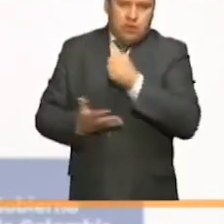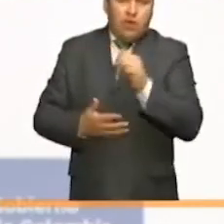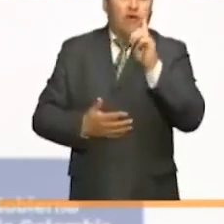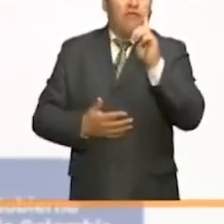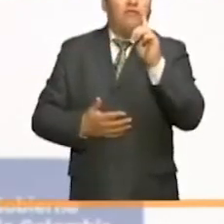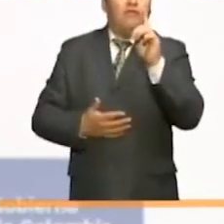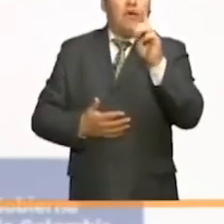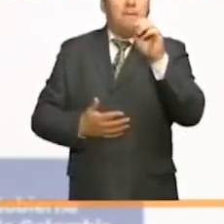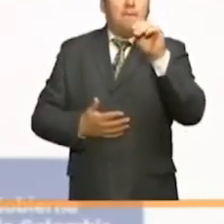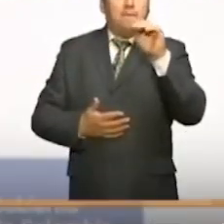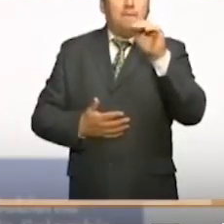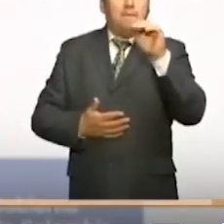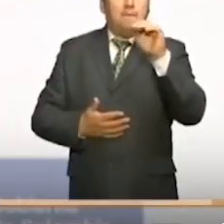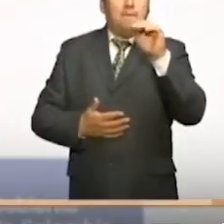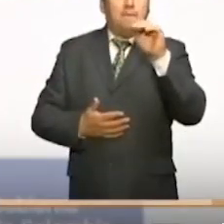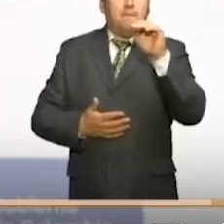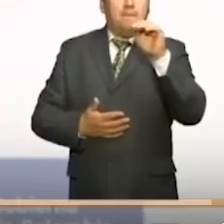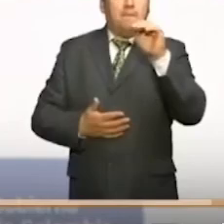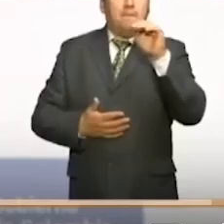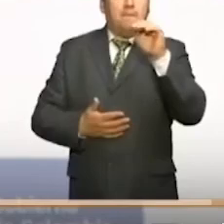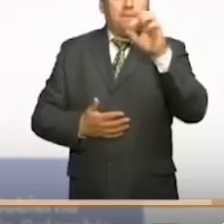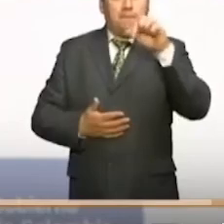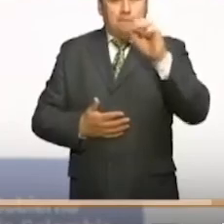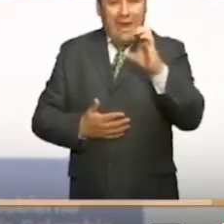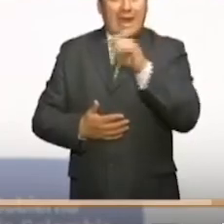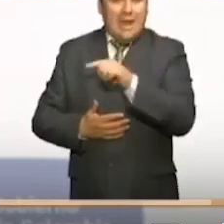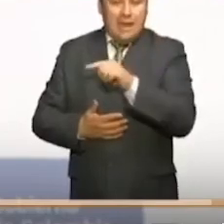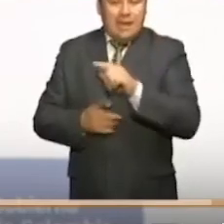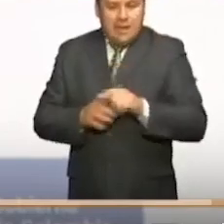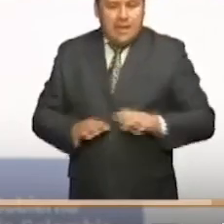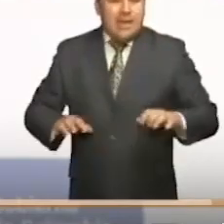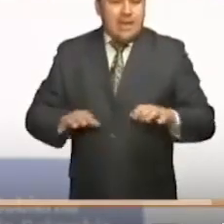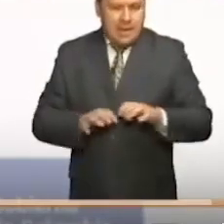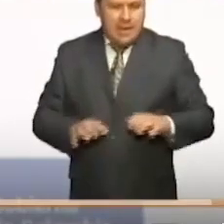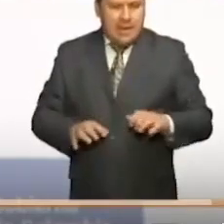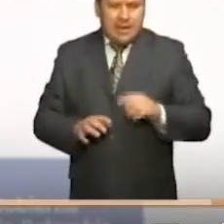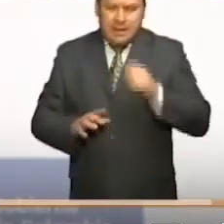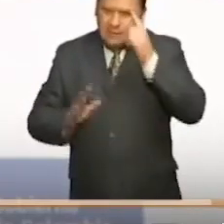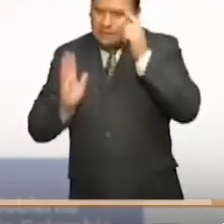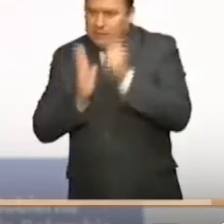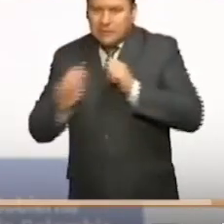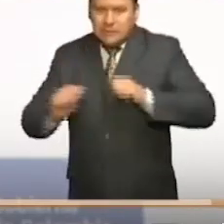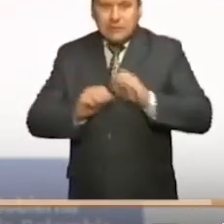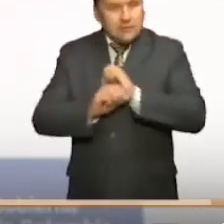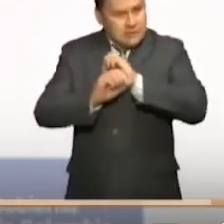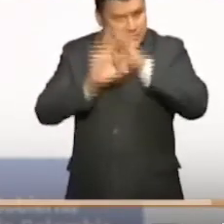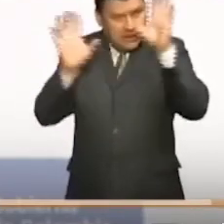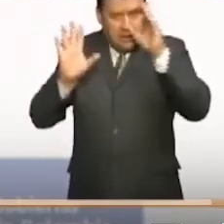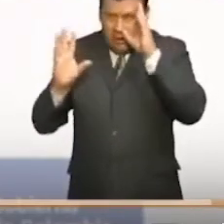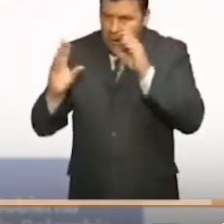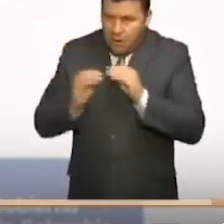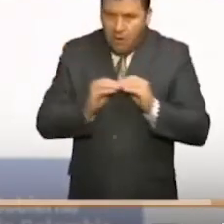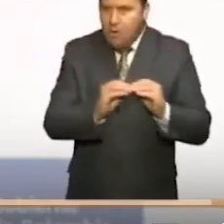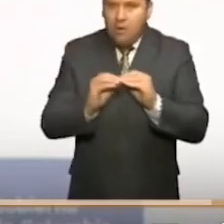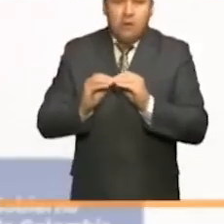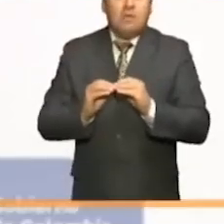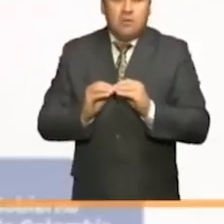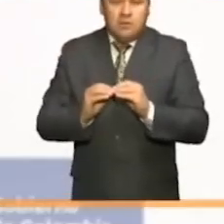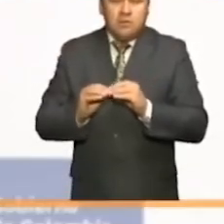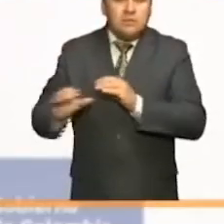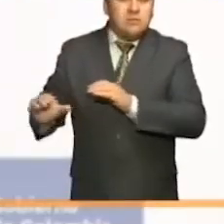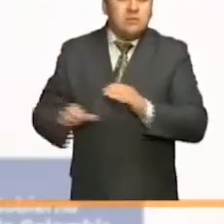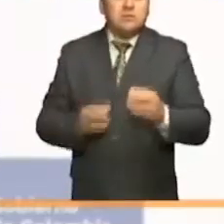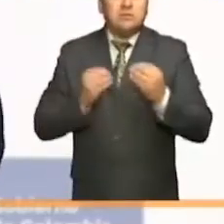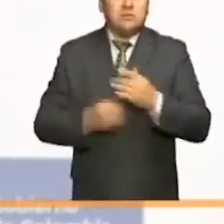este tipo de vuelta y vuelta y vuelta en este tipo de iniciativas por supuesto que lo haremos coordinado y también la ejecución